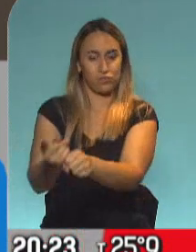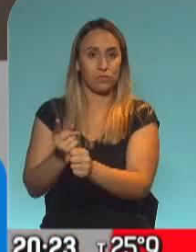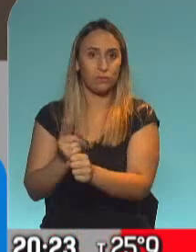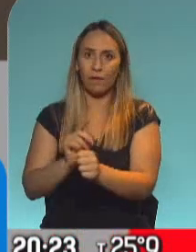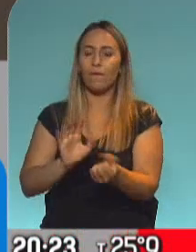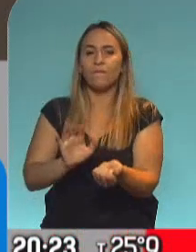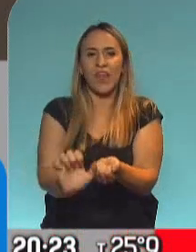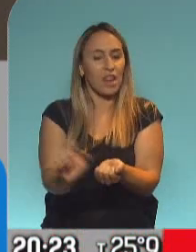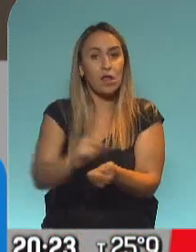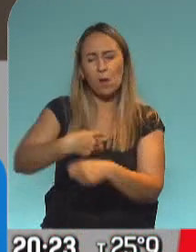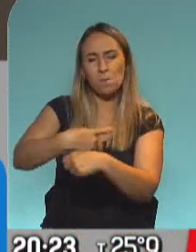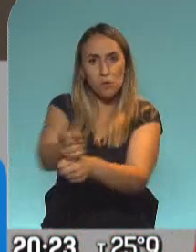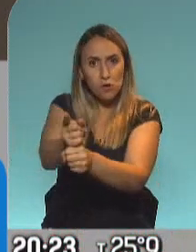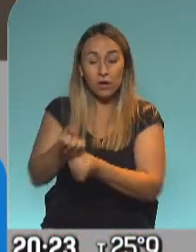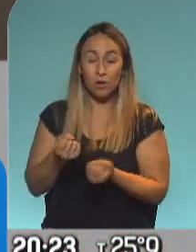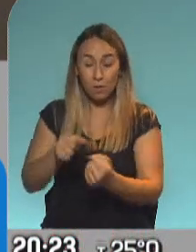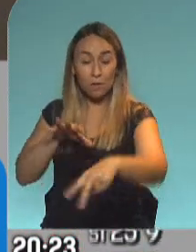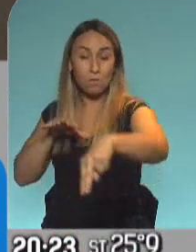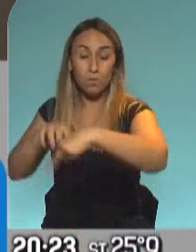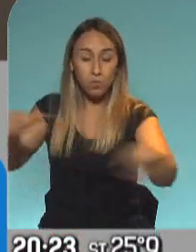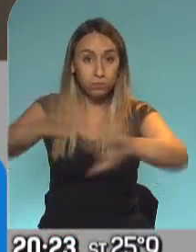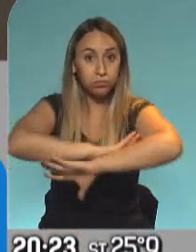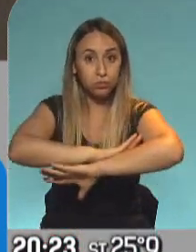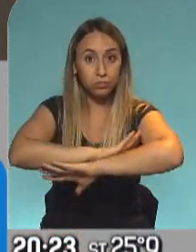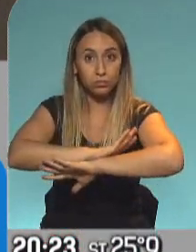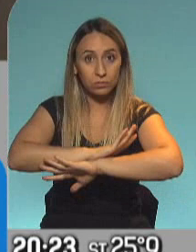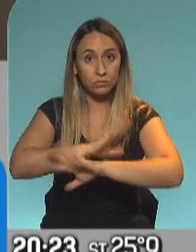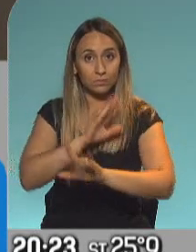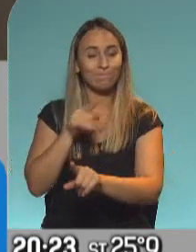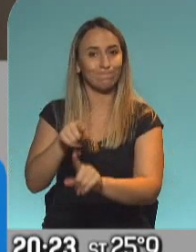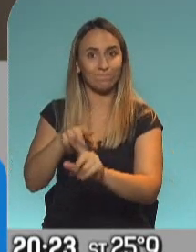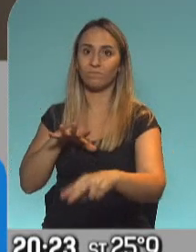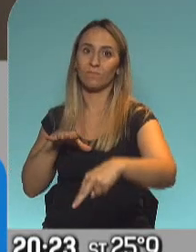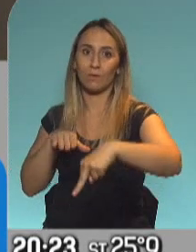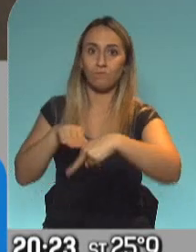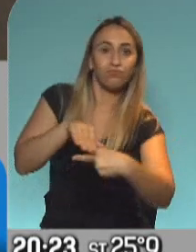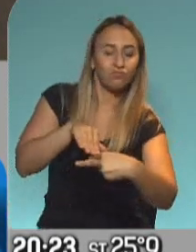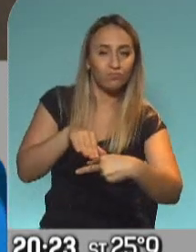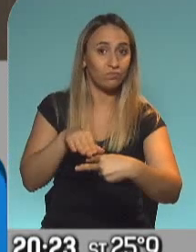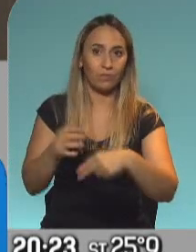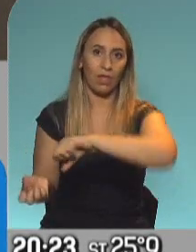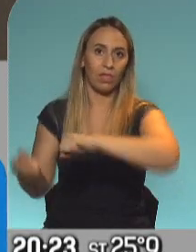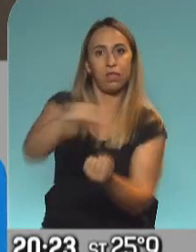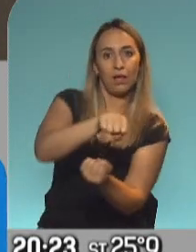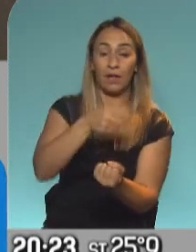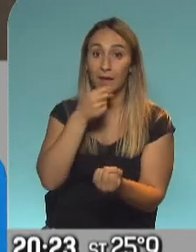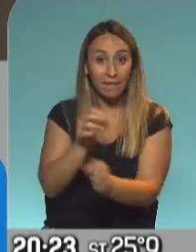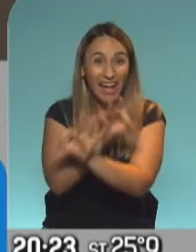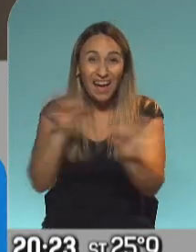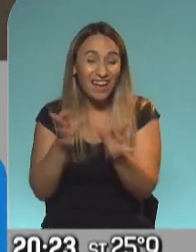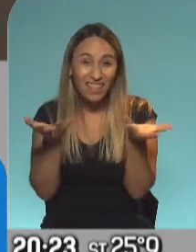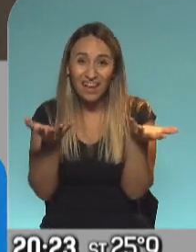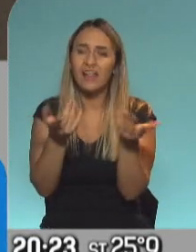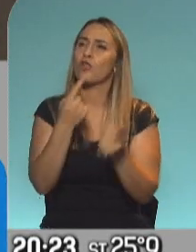sentido embiste a la víctima sin atinar siquiera a volantear directamente. Ni hablemos